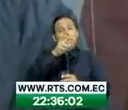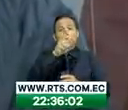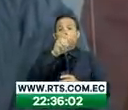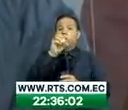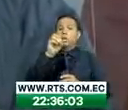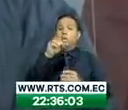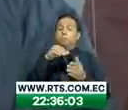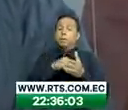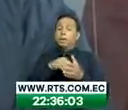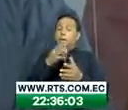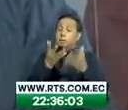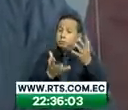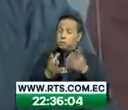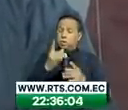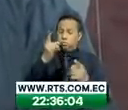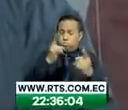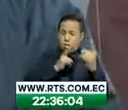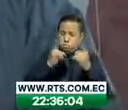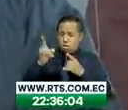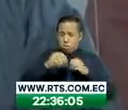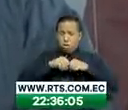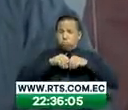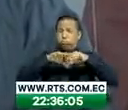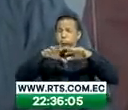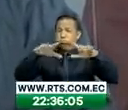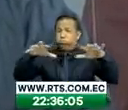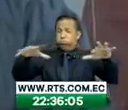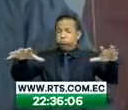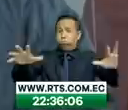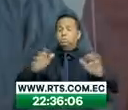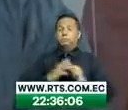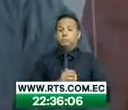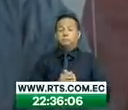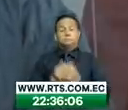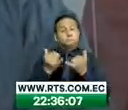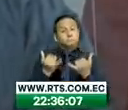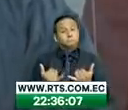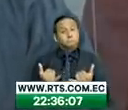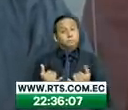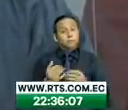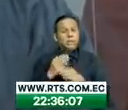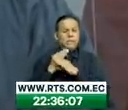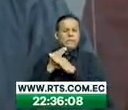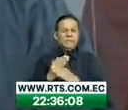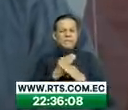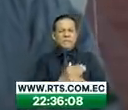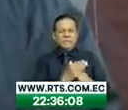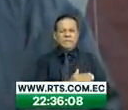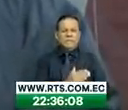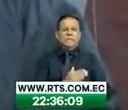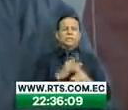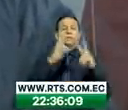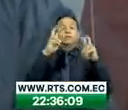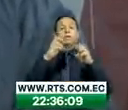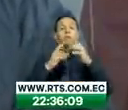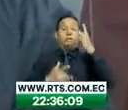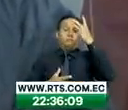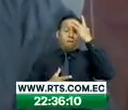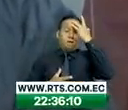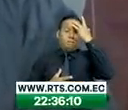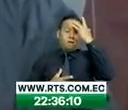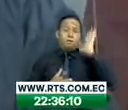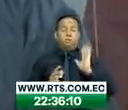seguramente en los informes epidemiológicos se van a estar desarrollando entretanto se batalla por contener la situación y también por